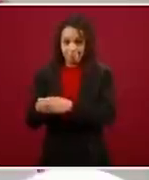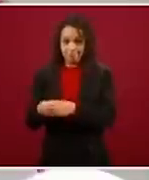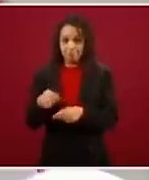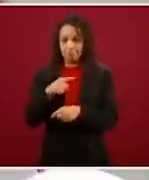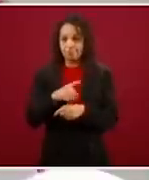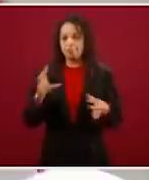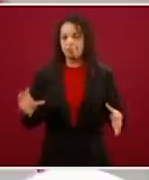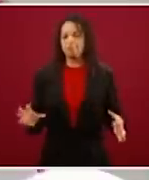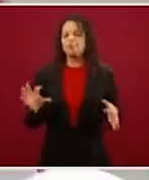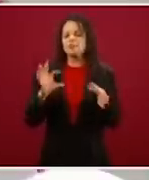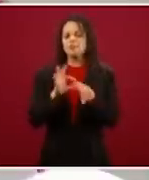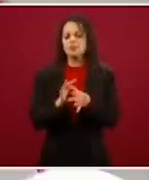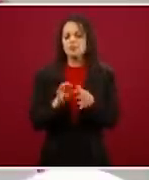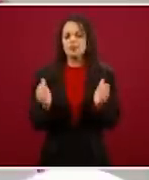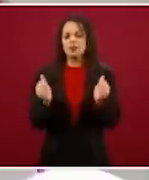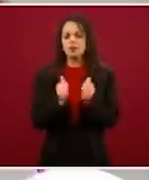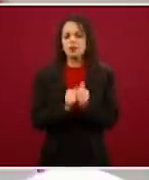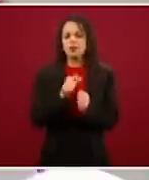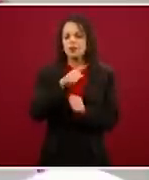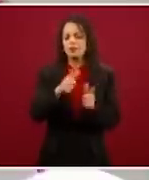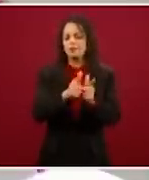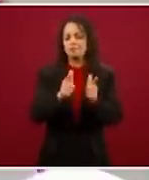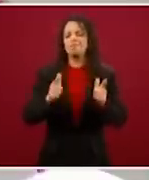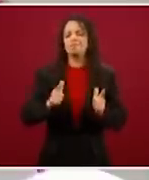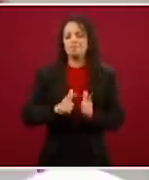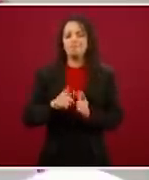vinculado a un partido